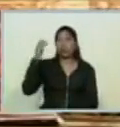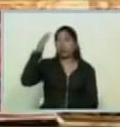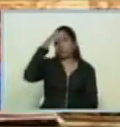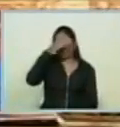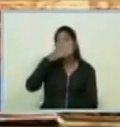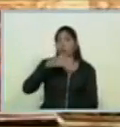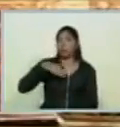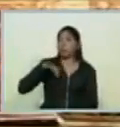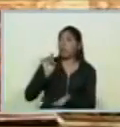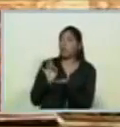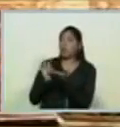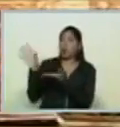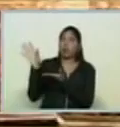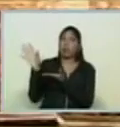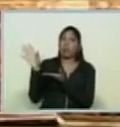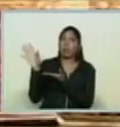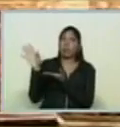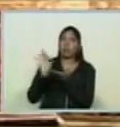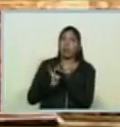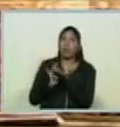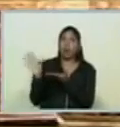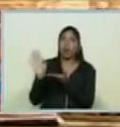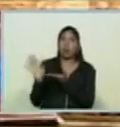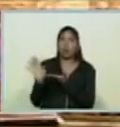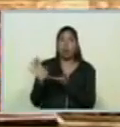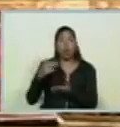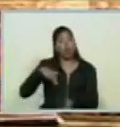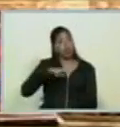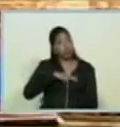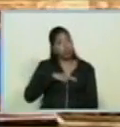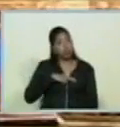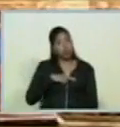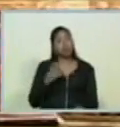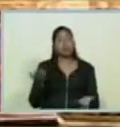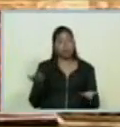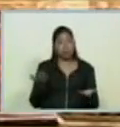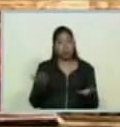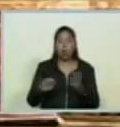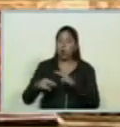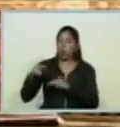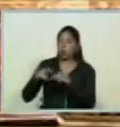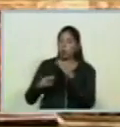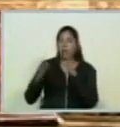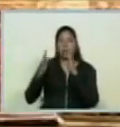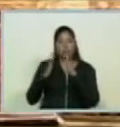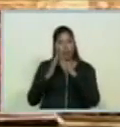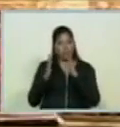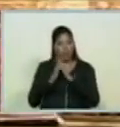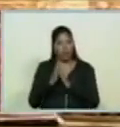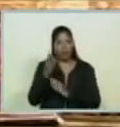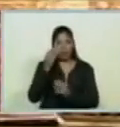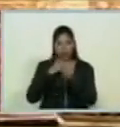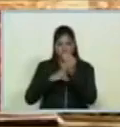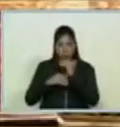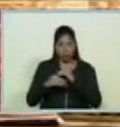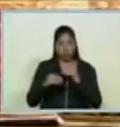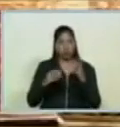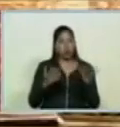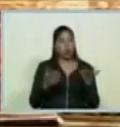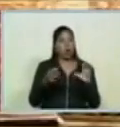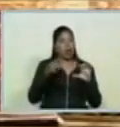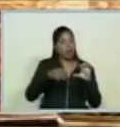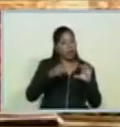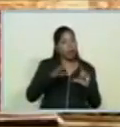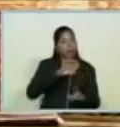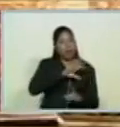go home, fuera de aquí. Mientras tanto, nosotros a construir las casas de alimentación, los hogares de la patria, el carnet